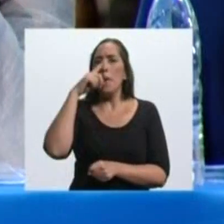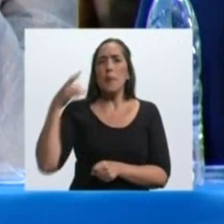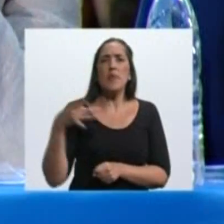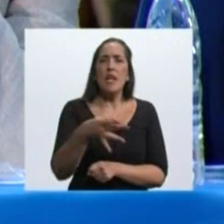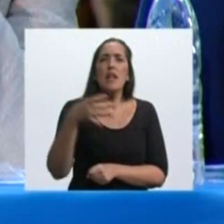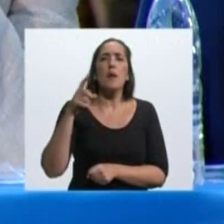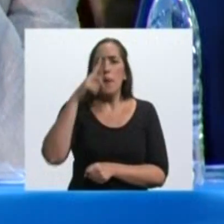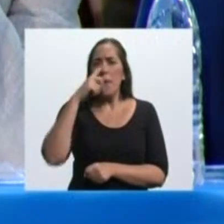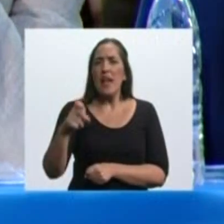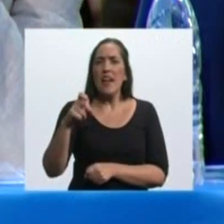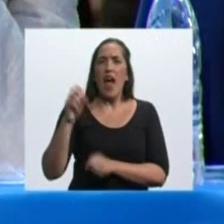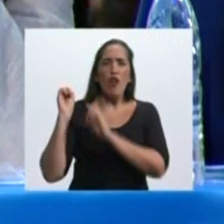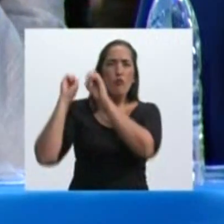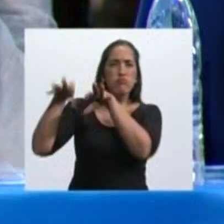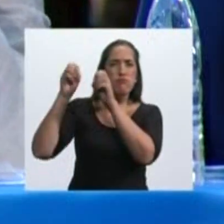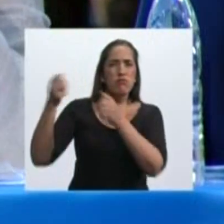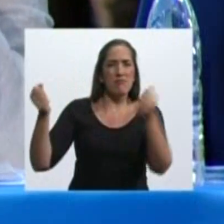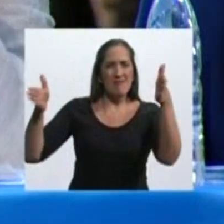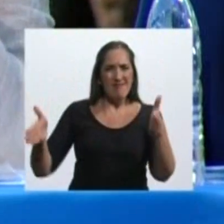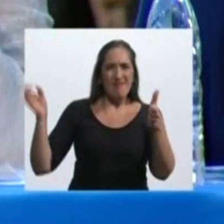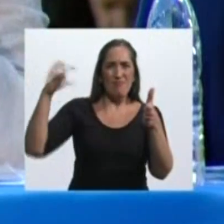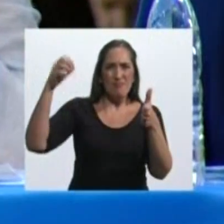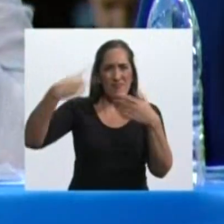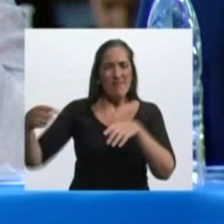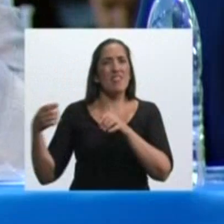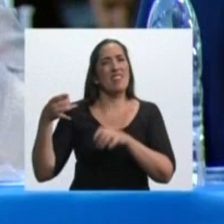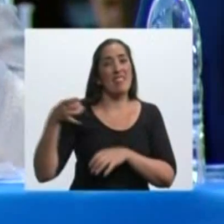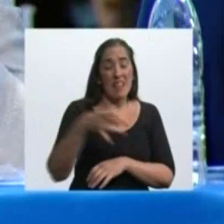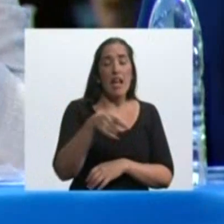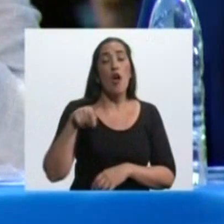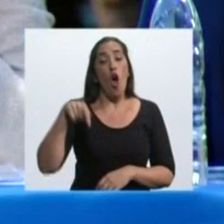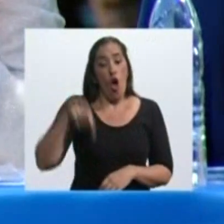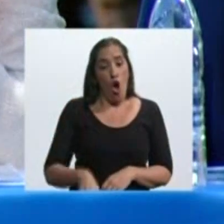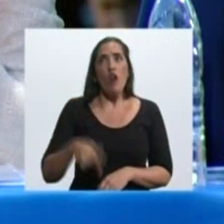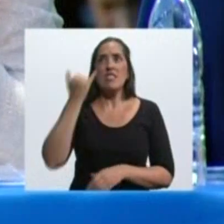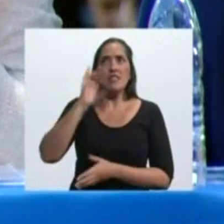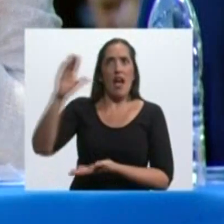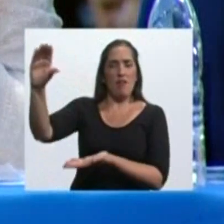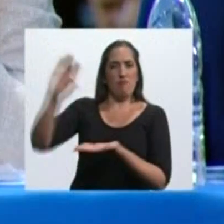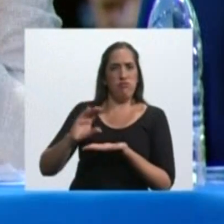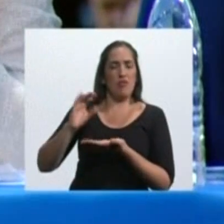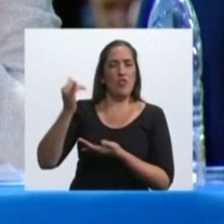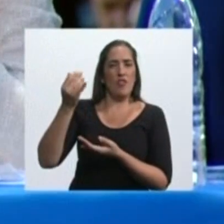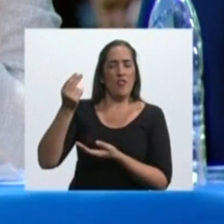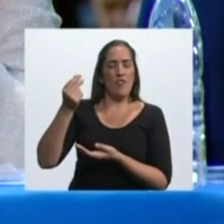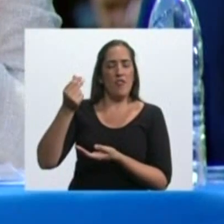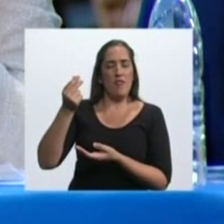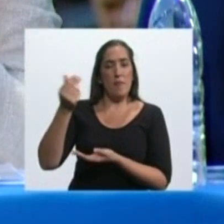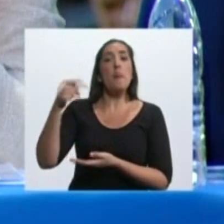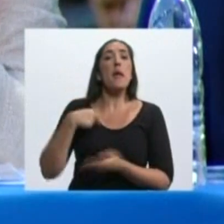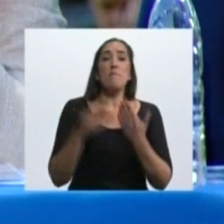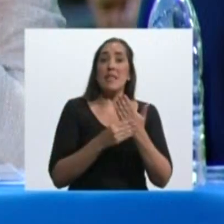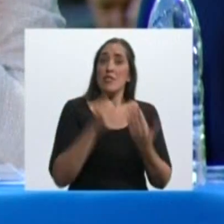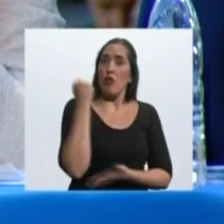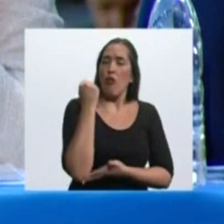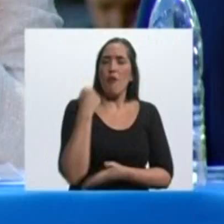trabajando y hoy hemos conseguido financiación. Hoy el ministro de Economía no nos acompaña porque